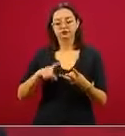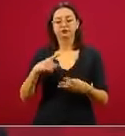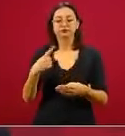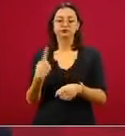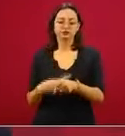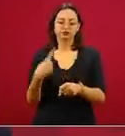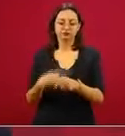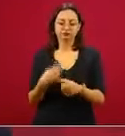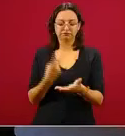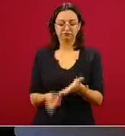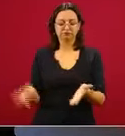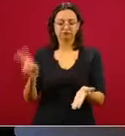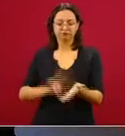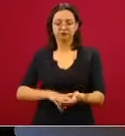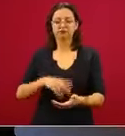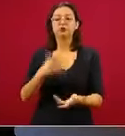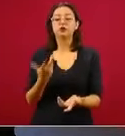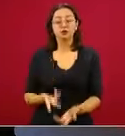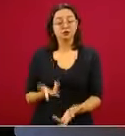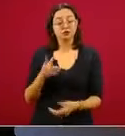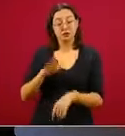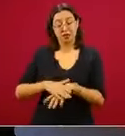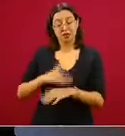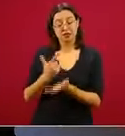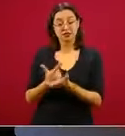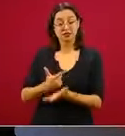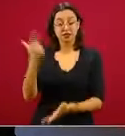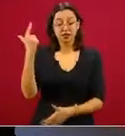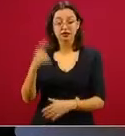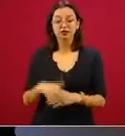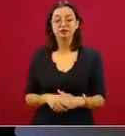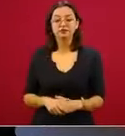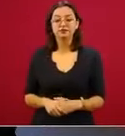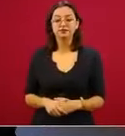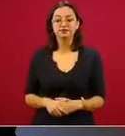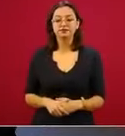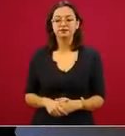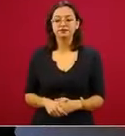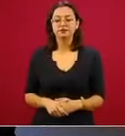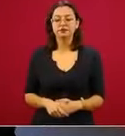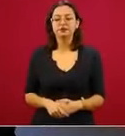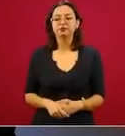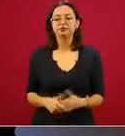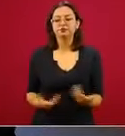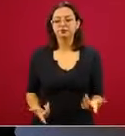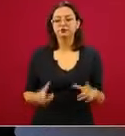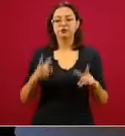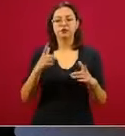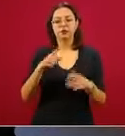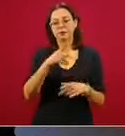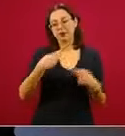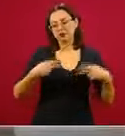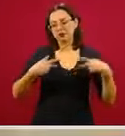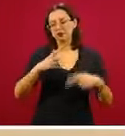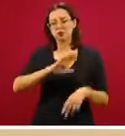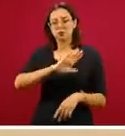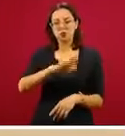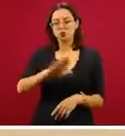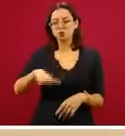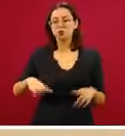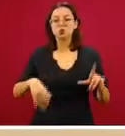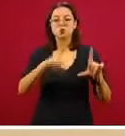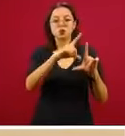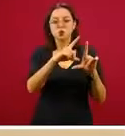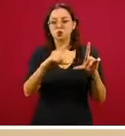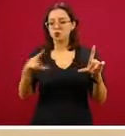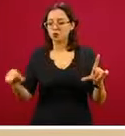lo enfatizaré en unos pocos minutos. Esta distribución de los casos fatales está también siguiendo el mismo patrón que